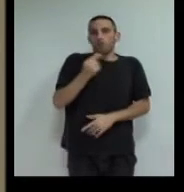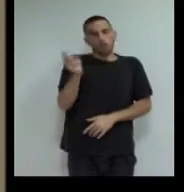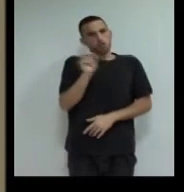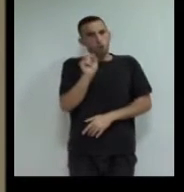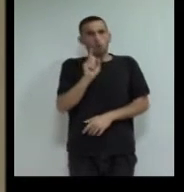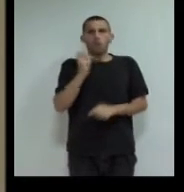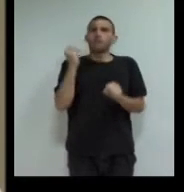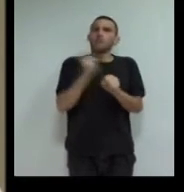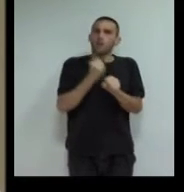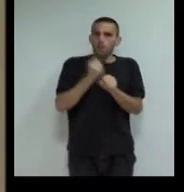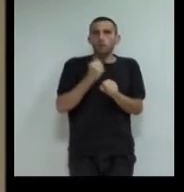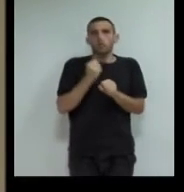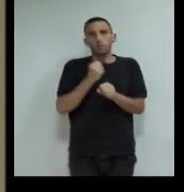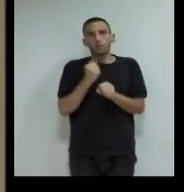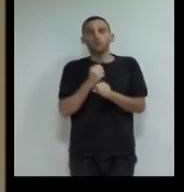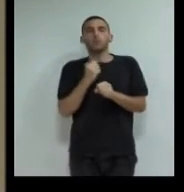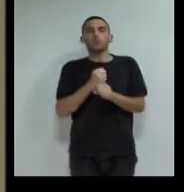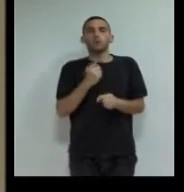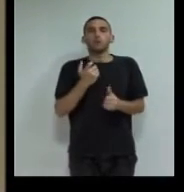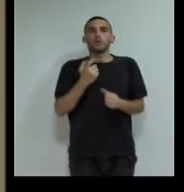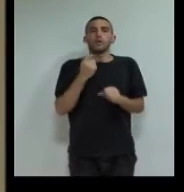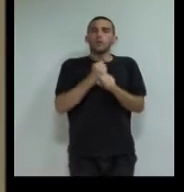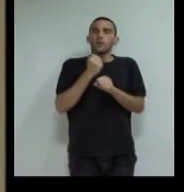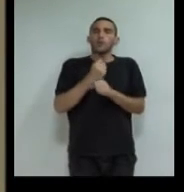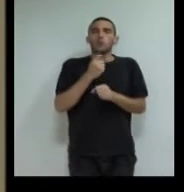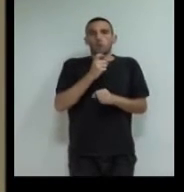un trabajo arduo,